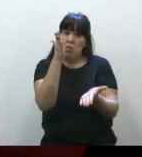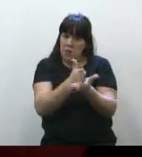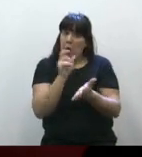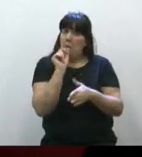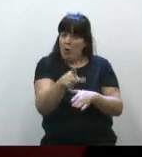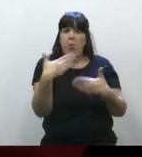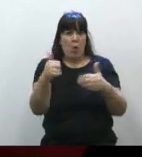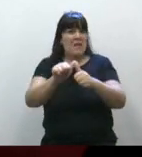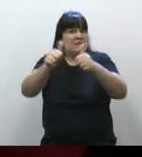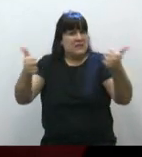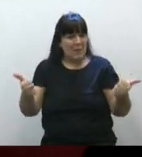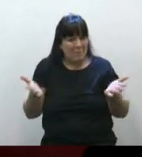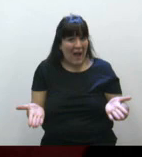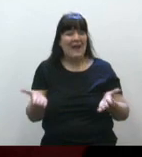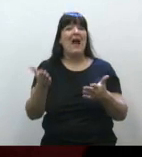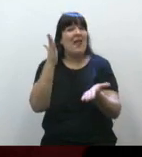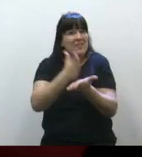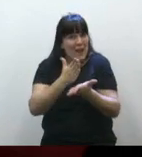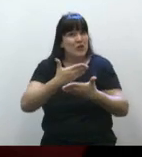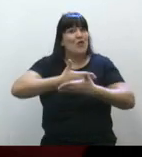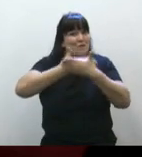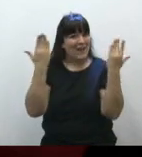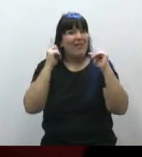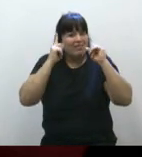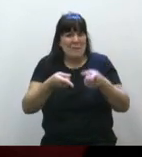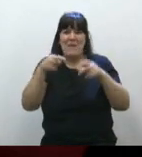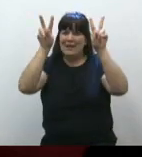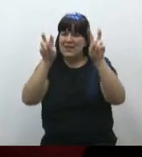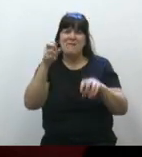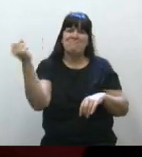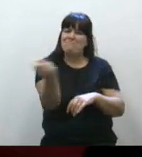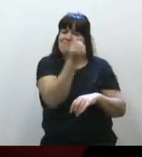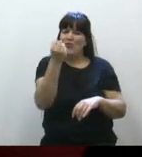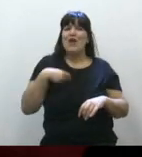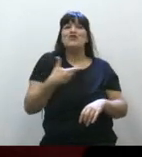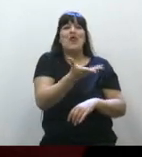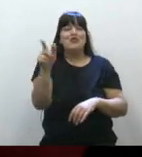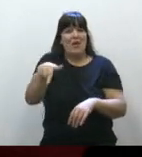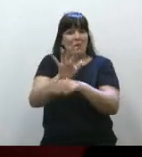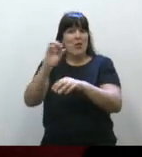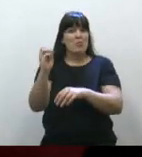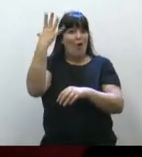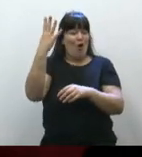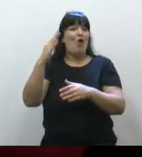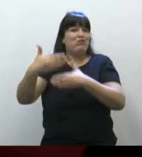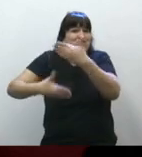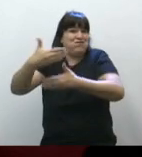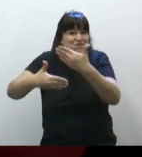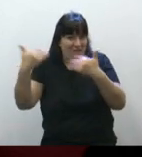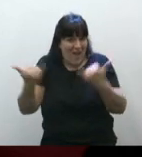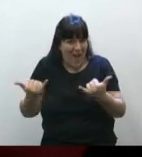separarse el derecho a la felicidad también es uno de los grandes temas de la sociedad moderna el derecho al